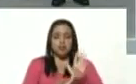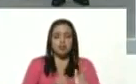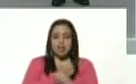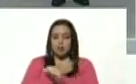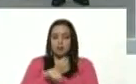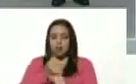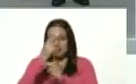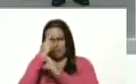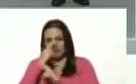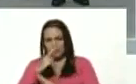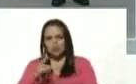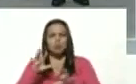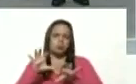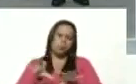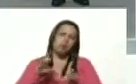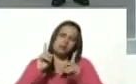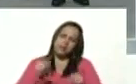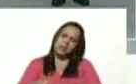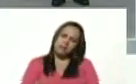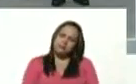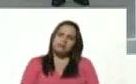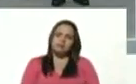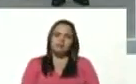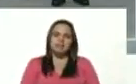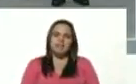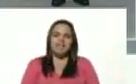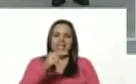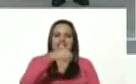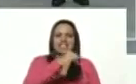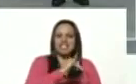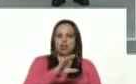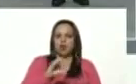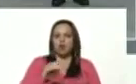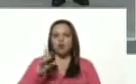de respeto, de humor también. Nico y Silita.